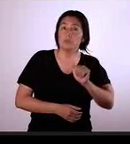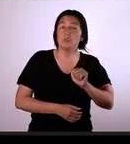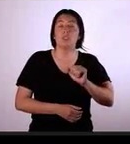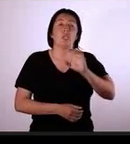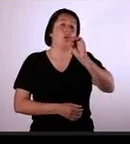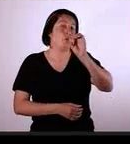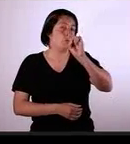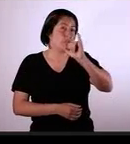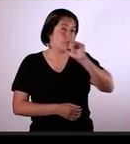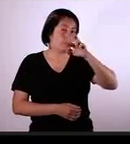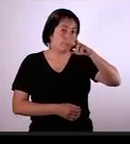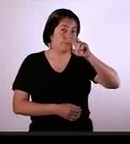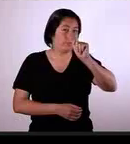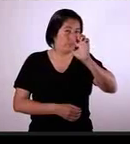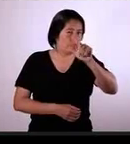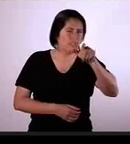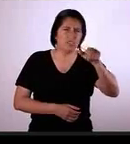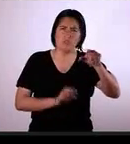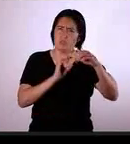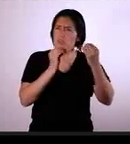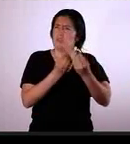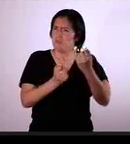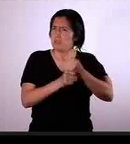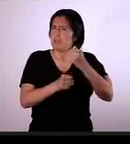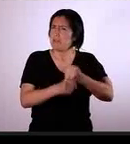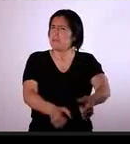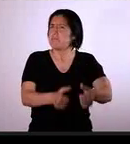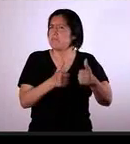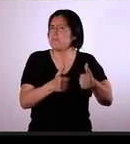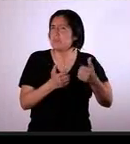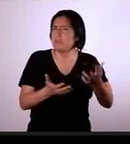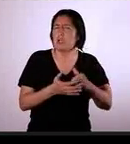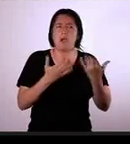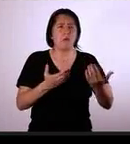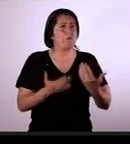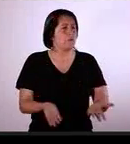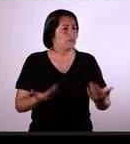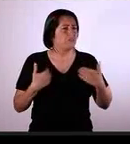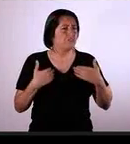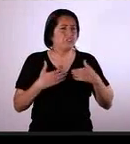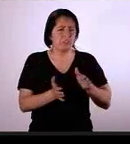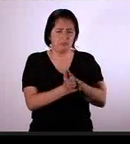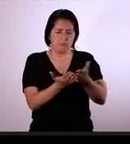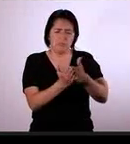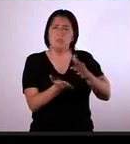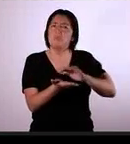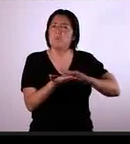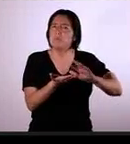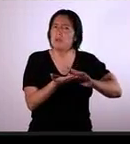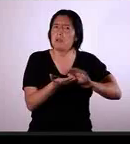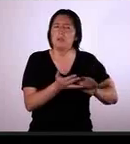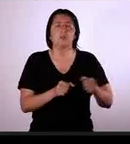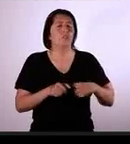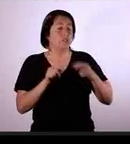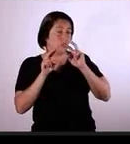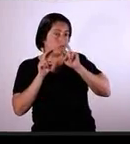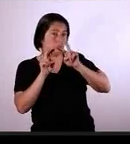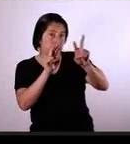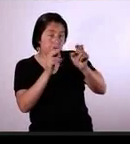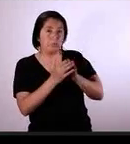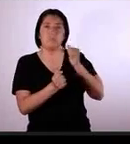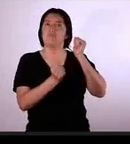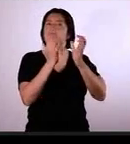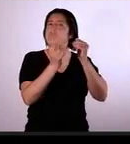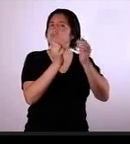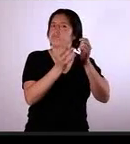Locitel. Ese organismo está trabajando muy bien. Ahora tiene su material informativo en braille y sus audiovisuales